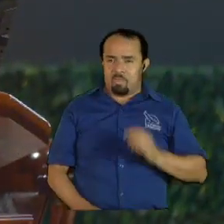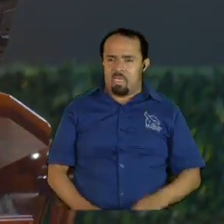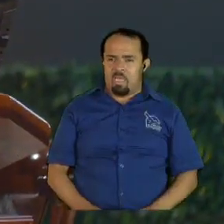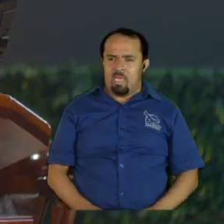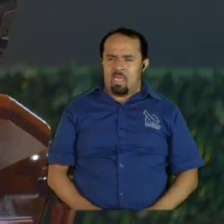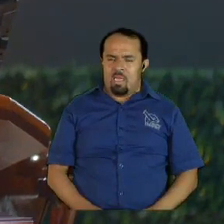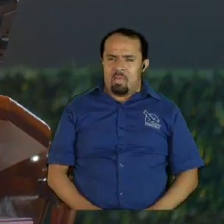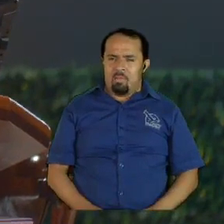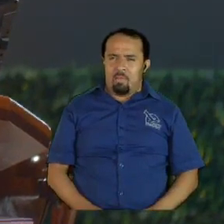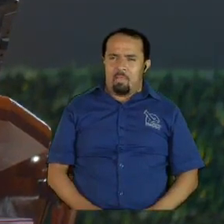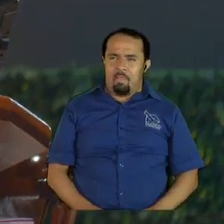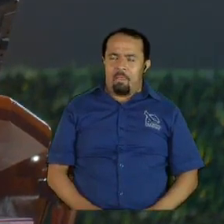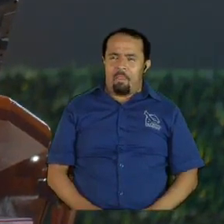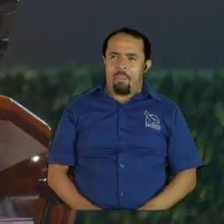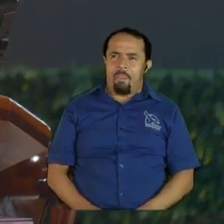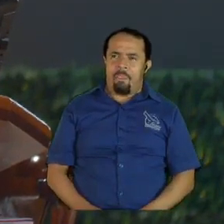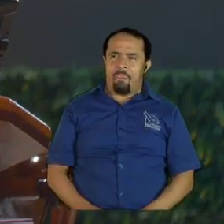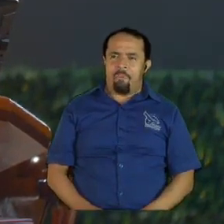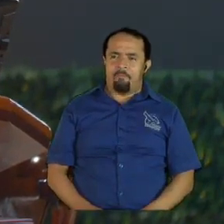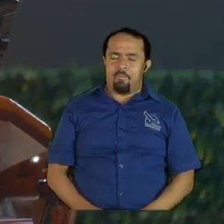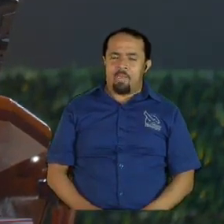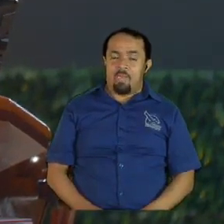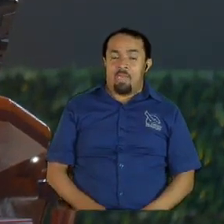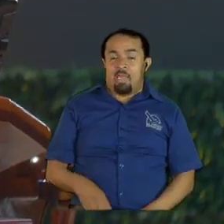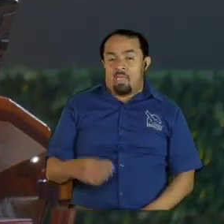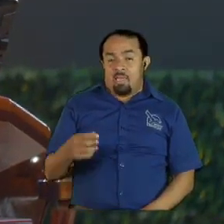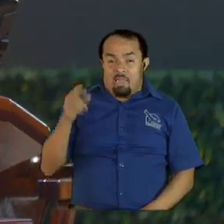De venganza. De sexo.